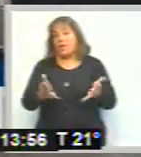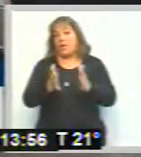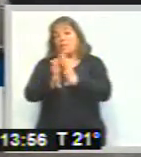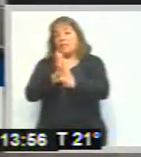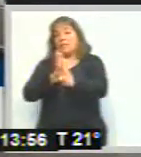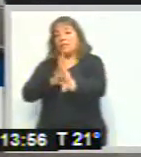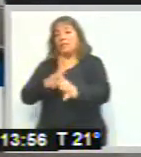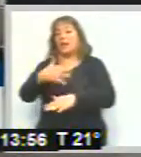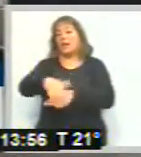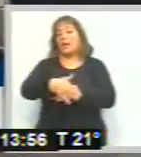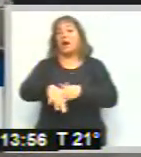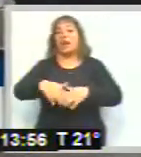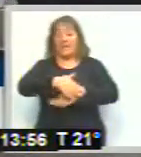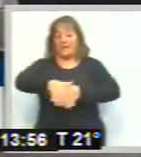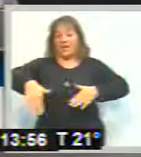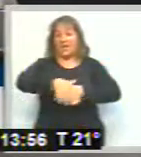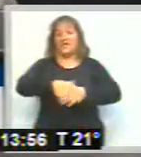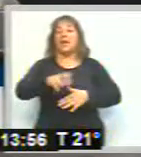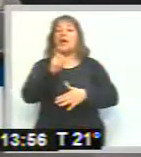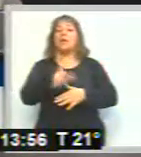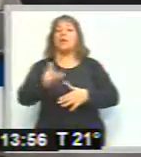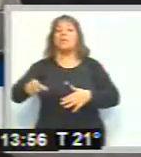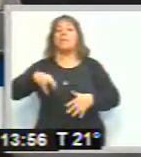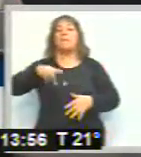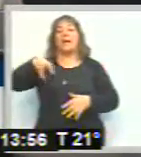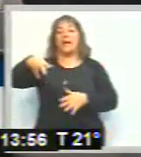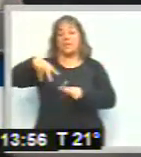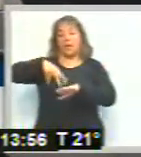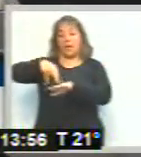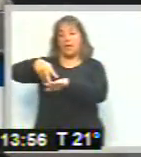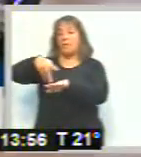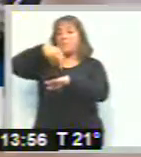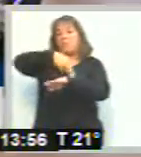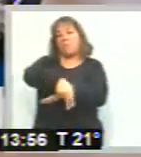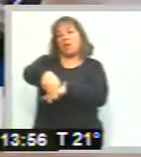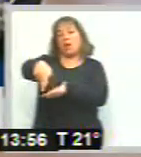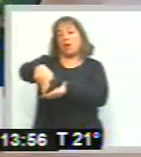la parte de la vereda, y el peatón tiene que usar la vía pública para tomar el colectivo.